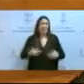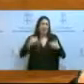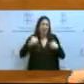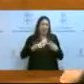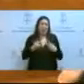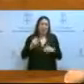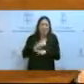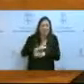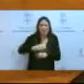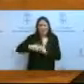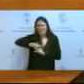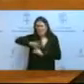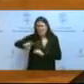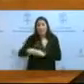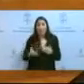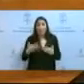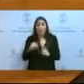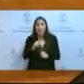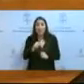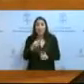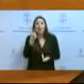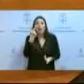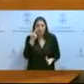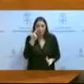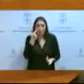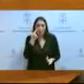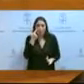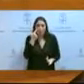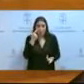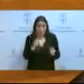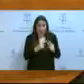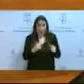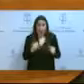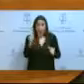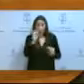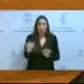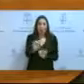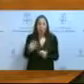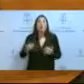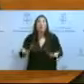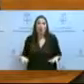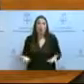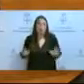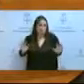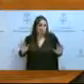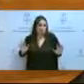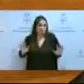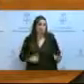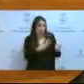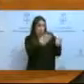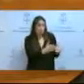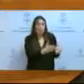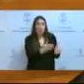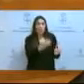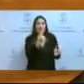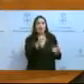financiero de todas. Y ahí veremos cuál es la posición que se defiende desde Asturias. Y estamos hablando, usted lo ha hecho,